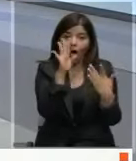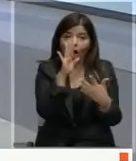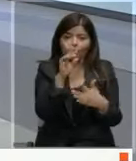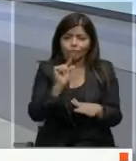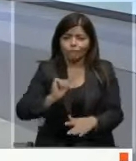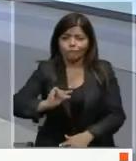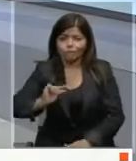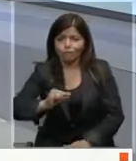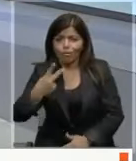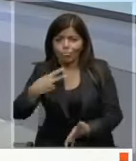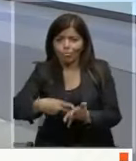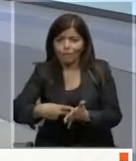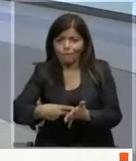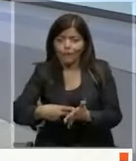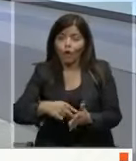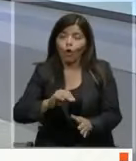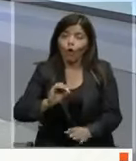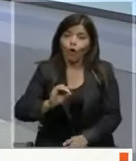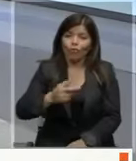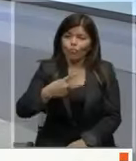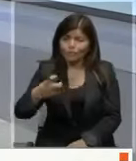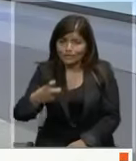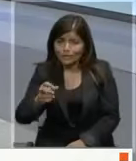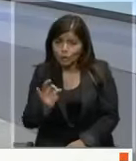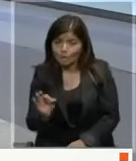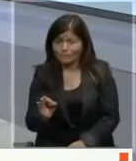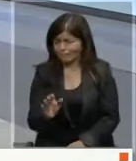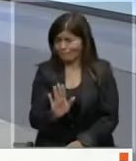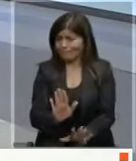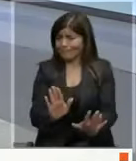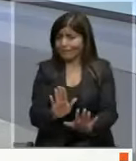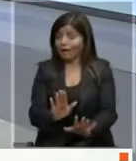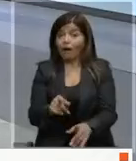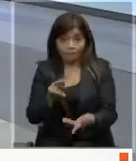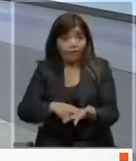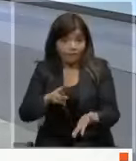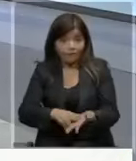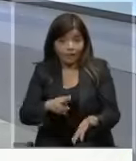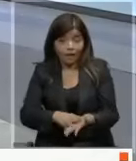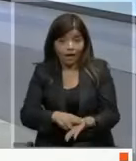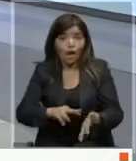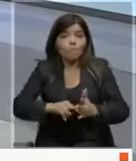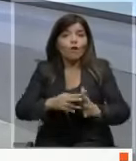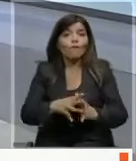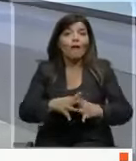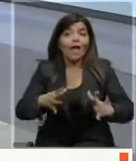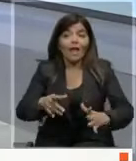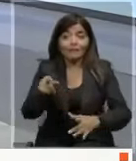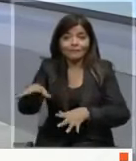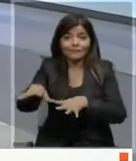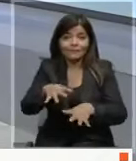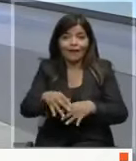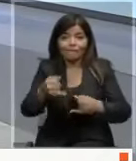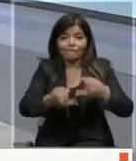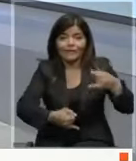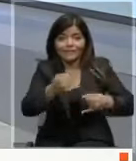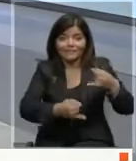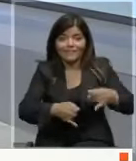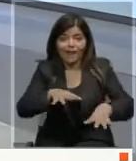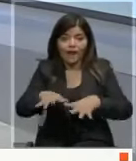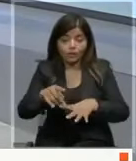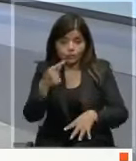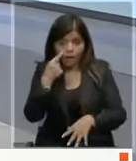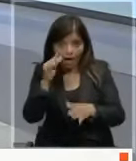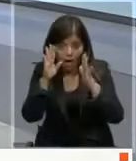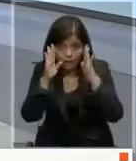pesos e incluso en menos de 200 pesos parece imposible pero no lo es El gran problema es que muchas de ellas están vencidas y los productos